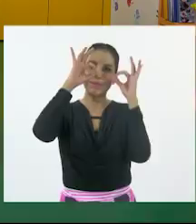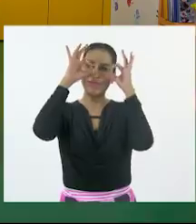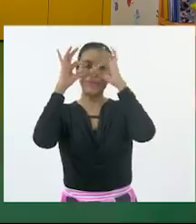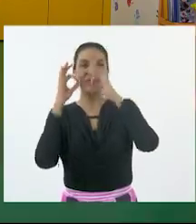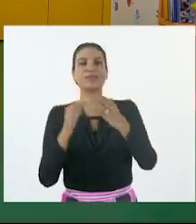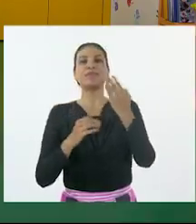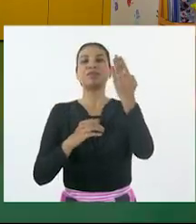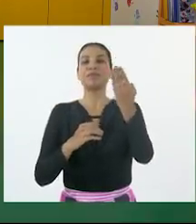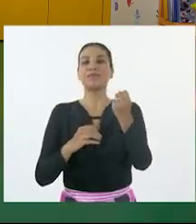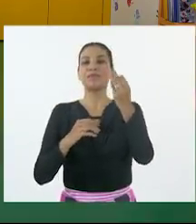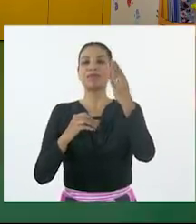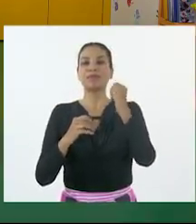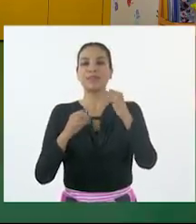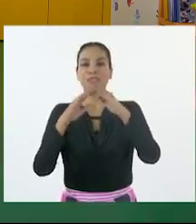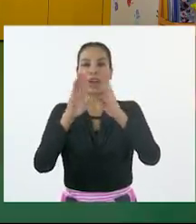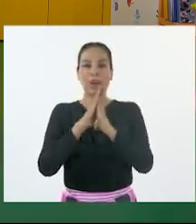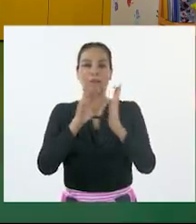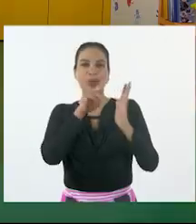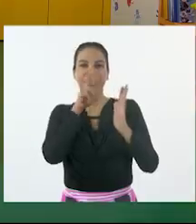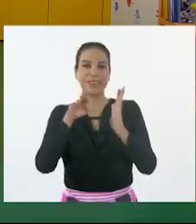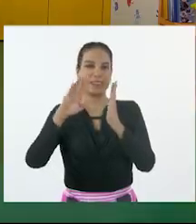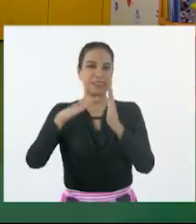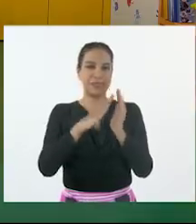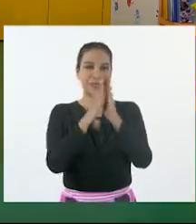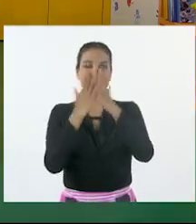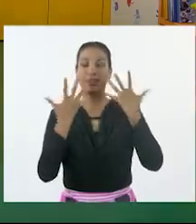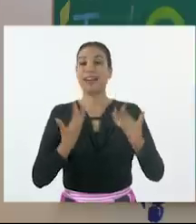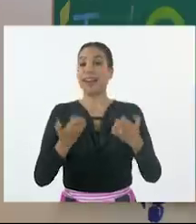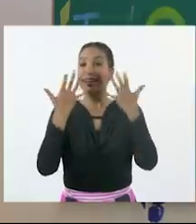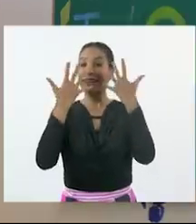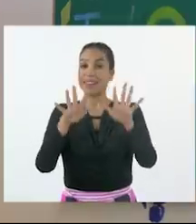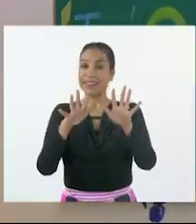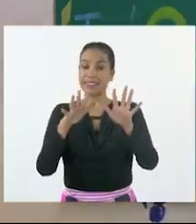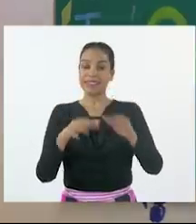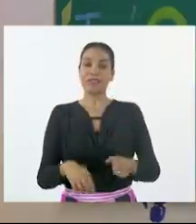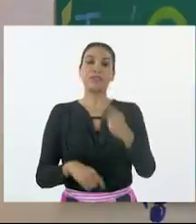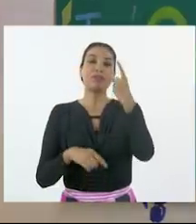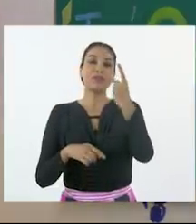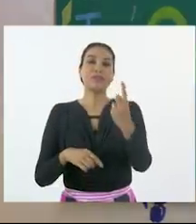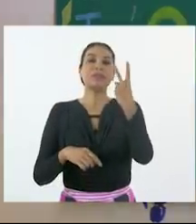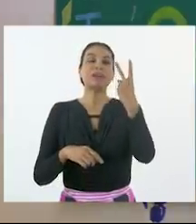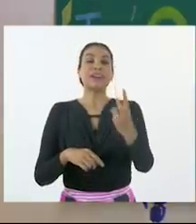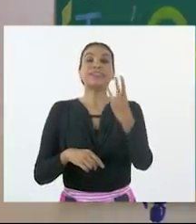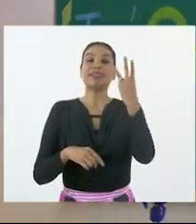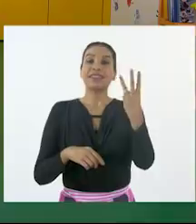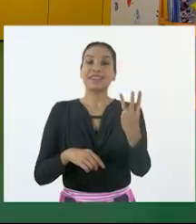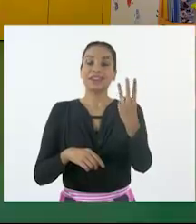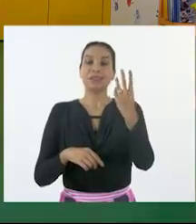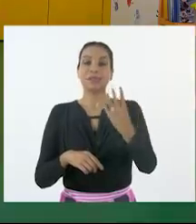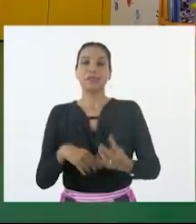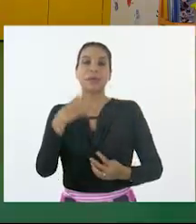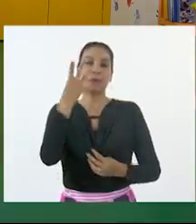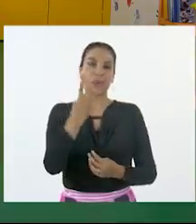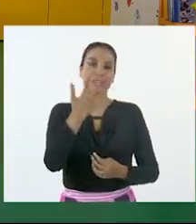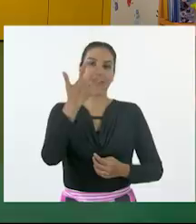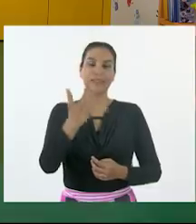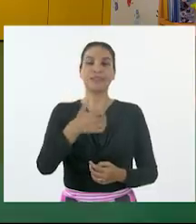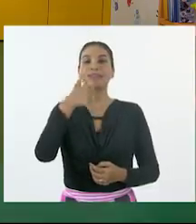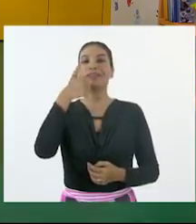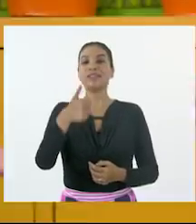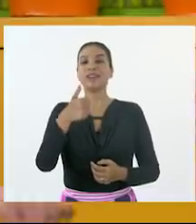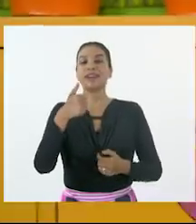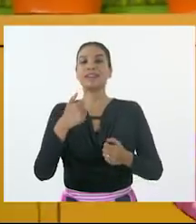el nueve una culebra para espantar al diez. Uno, dos y tres, cuatro, cinco,